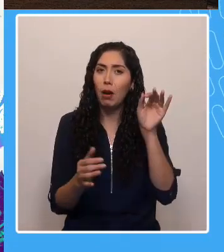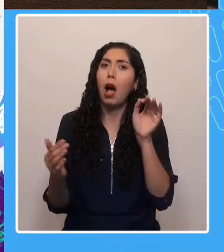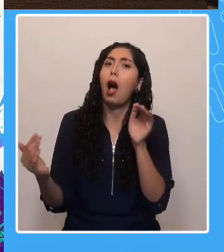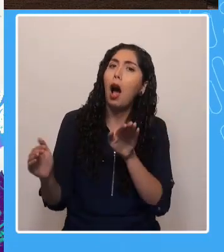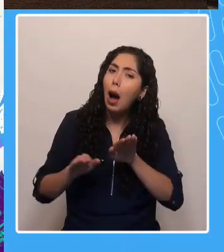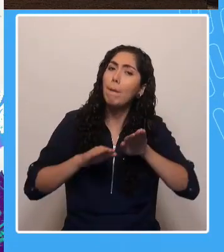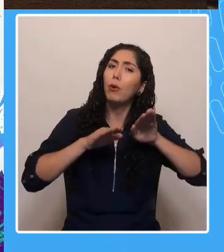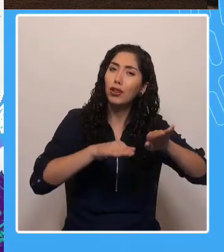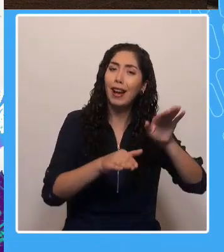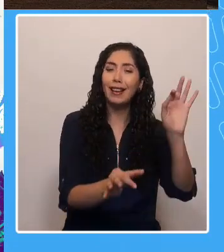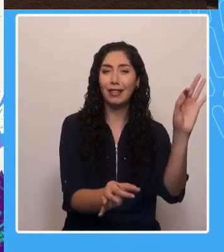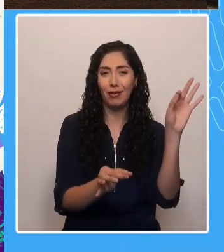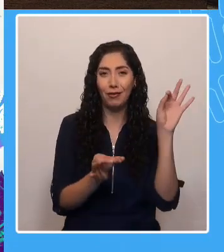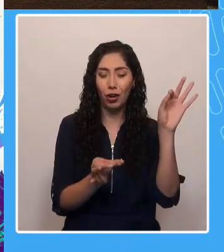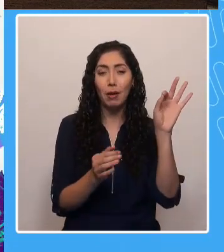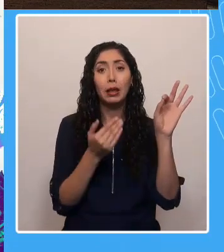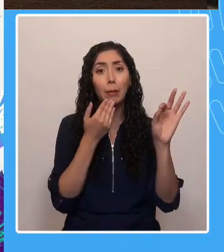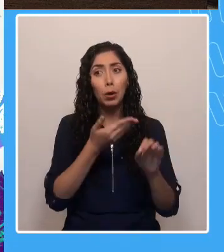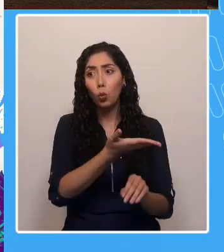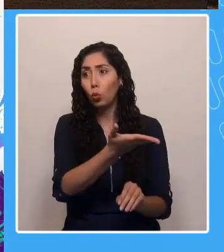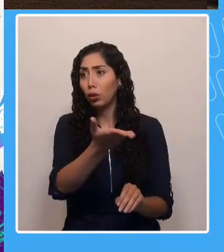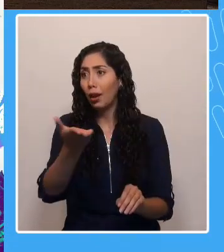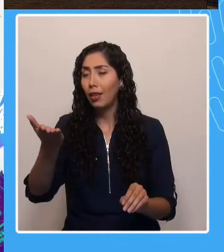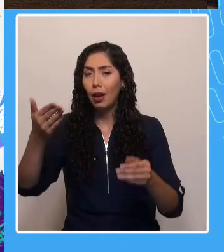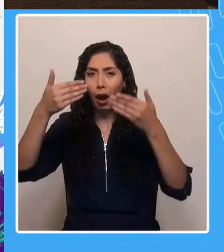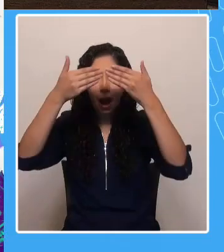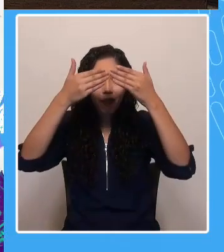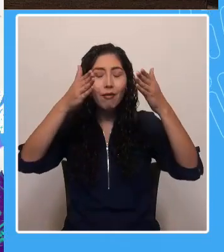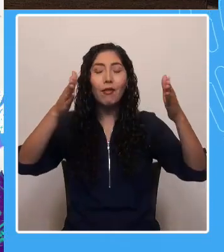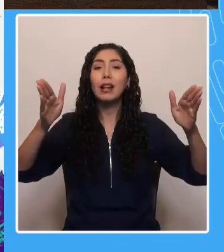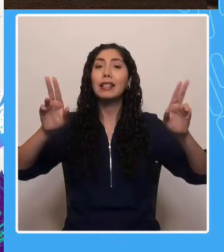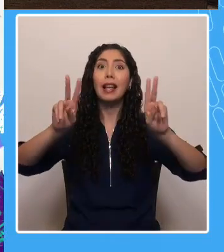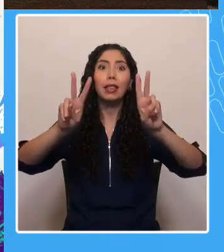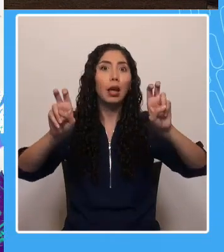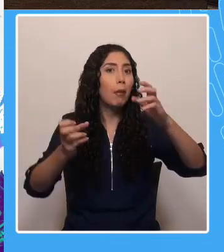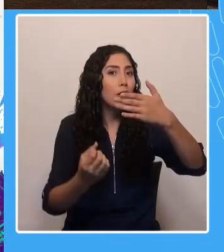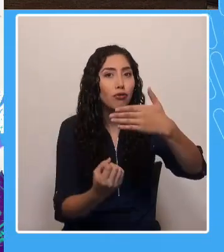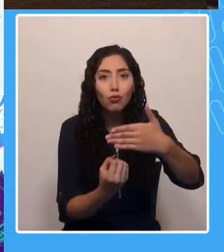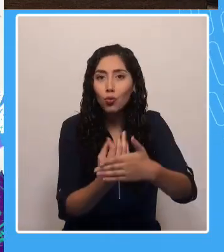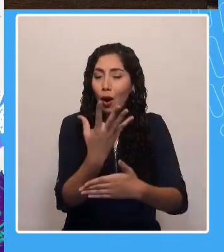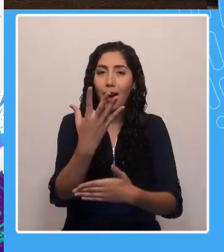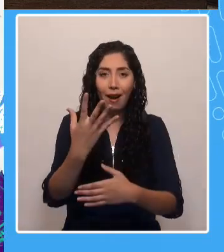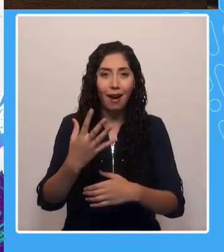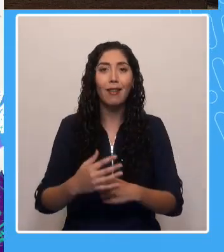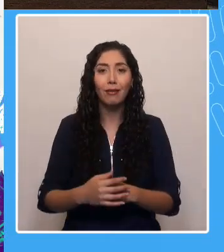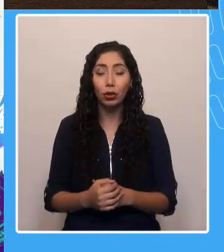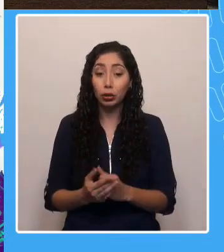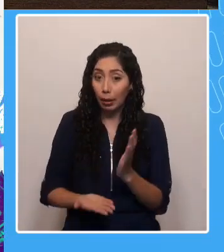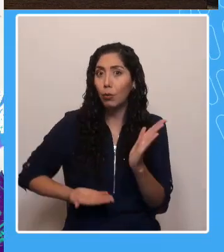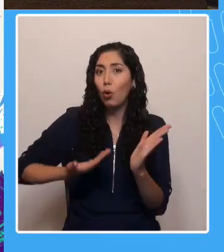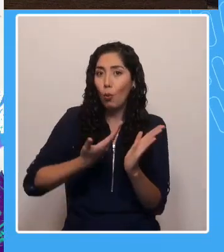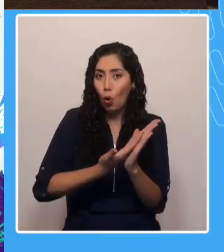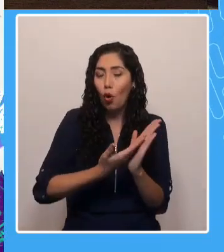este informe y abrirse a los temas innovadores y nuevos que propone